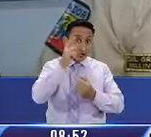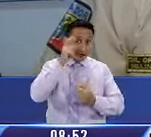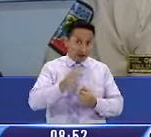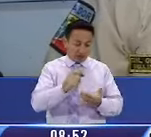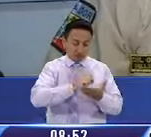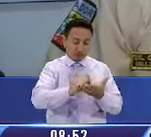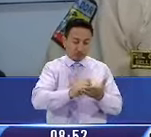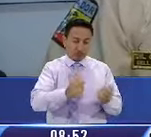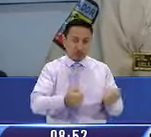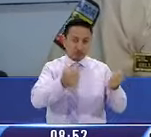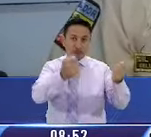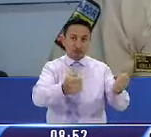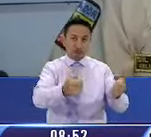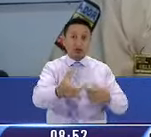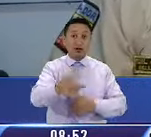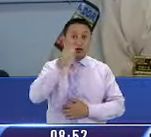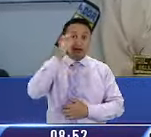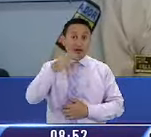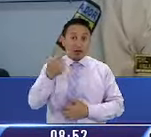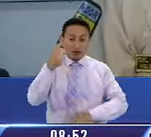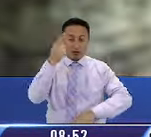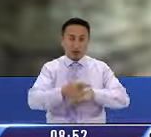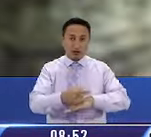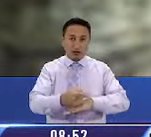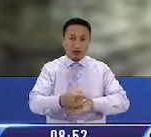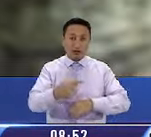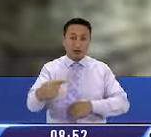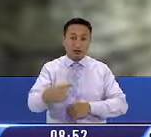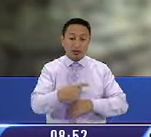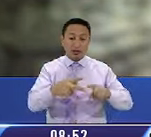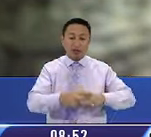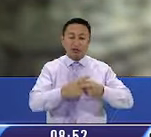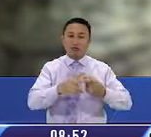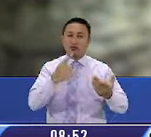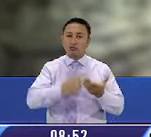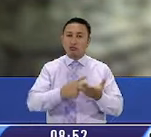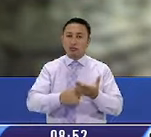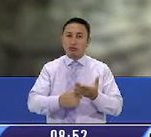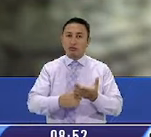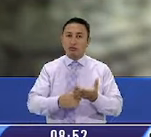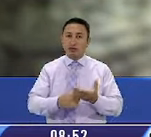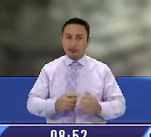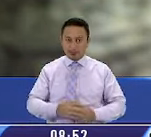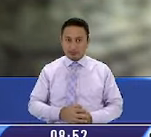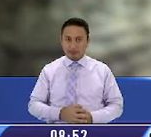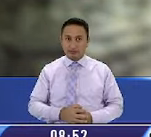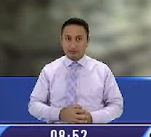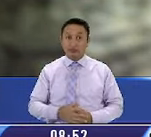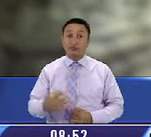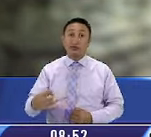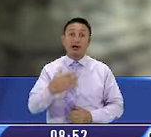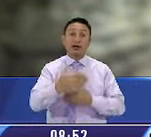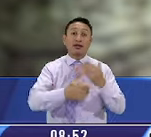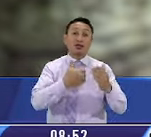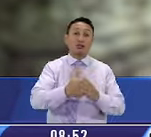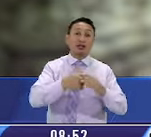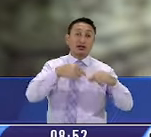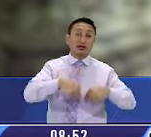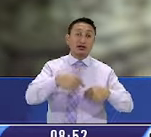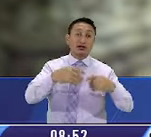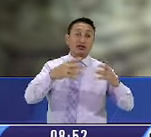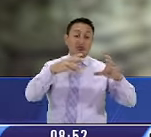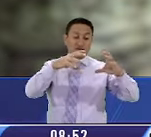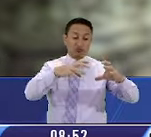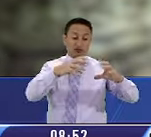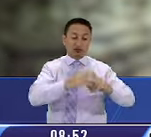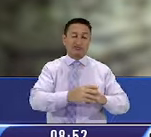y Fiscalía genera ya las órdenes para hacer el estudio y el levantamiento forense, donde poder determinar características y ver